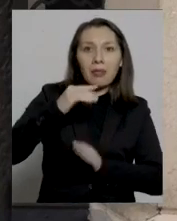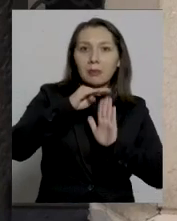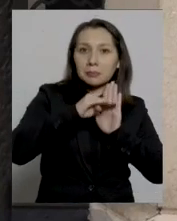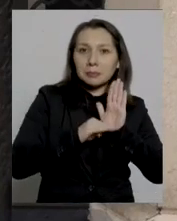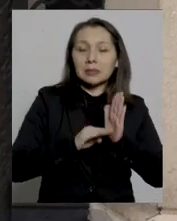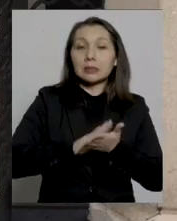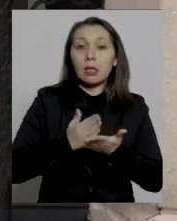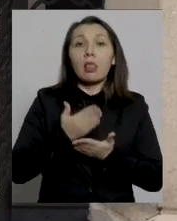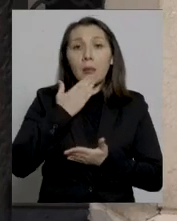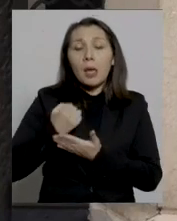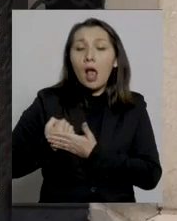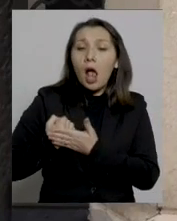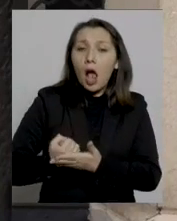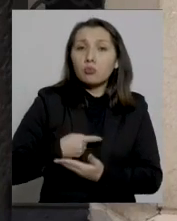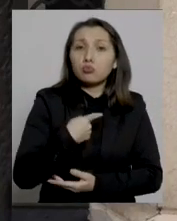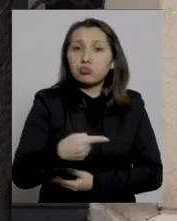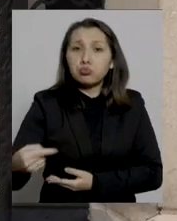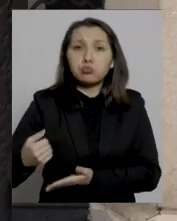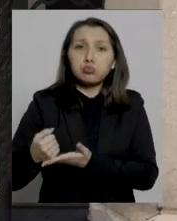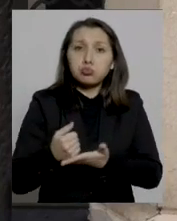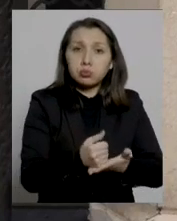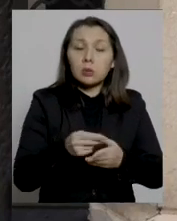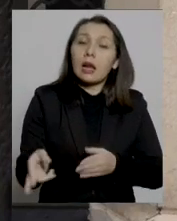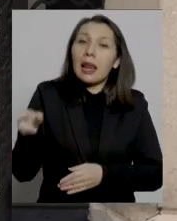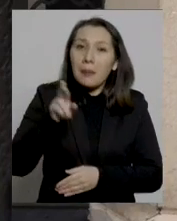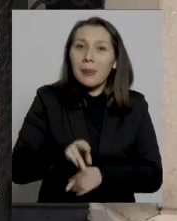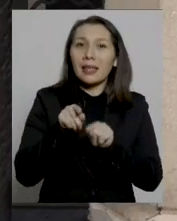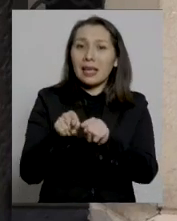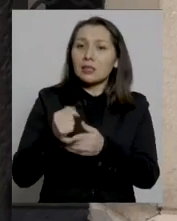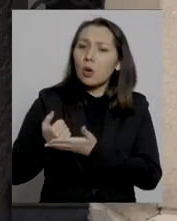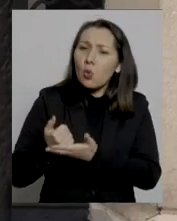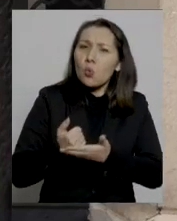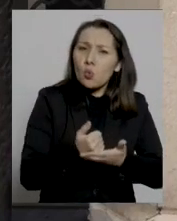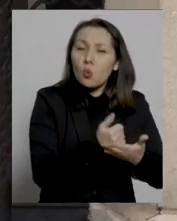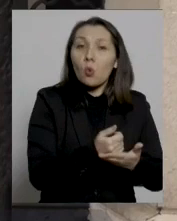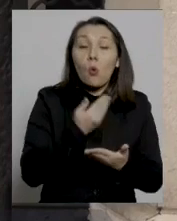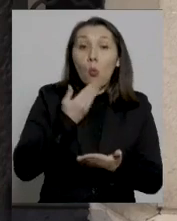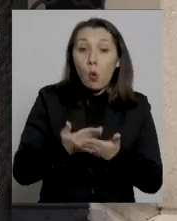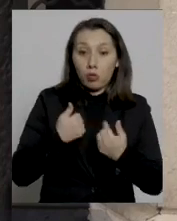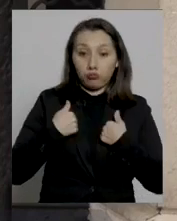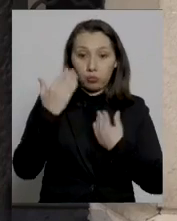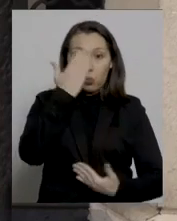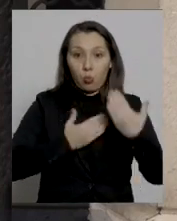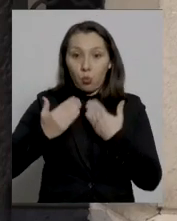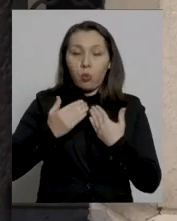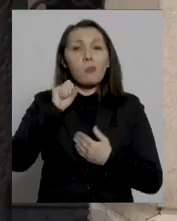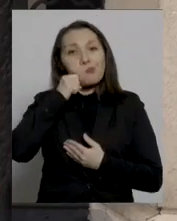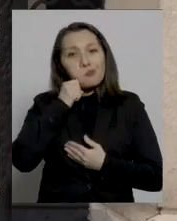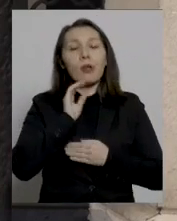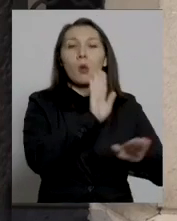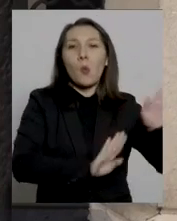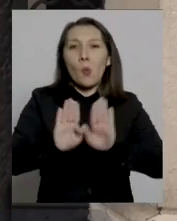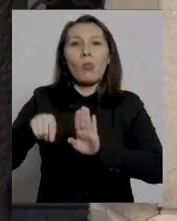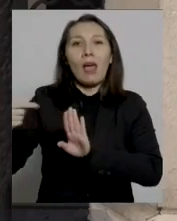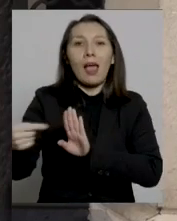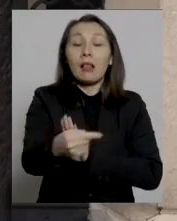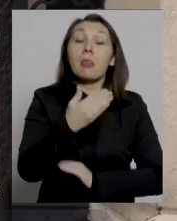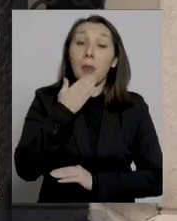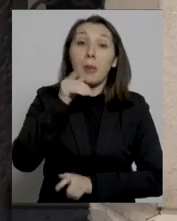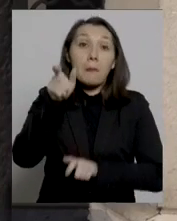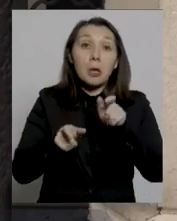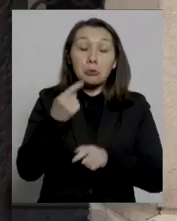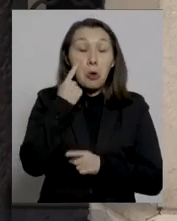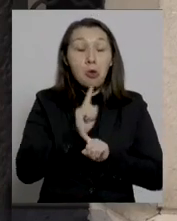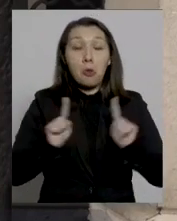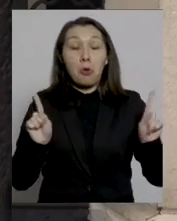pero también a la solidaridad. Insistir en ese punto, insistir en la solidaridad, porque cuando yo me cuido, estoy cuidando a los demás, incluso a personas